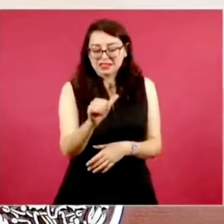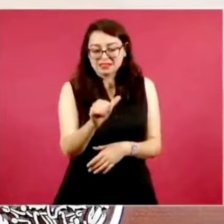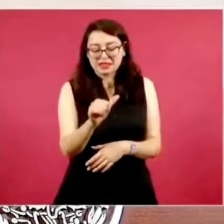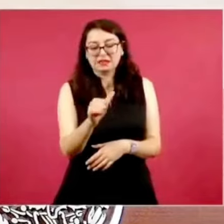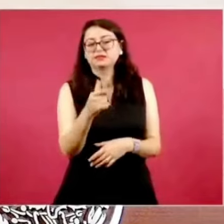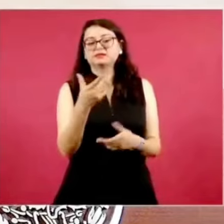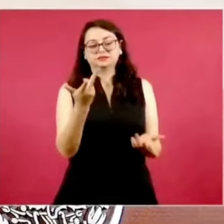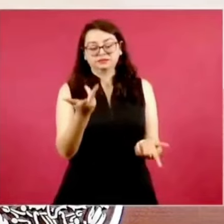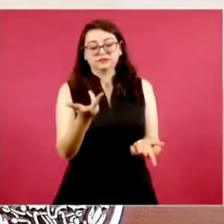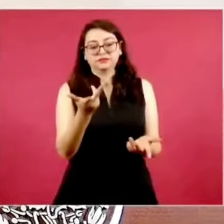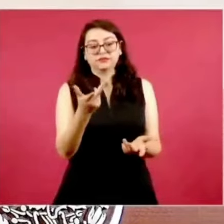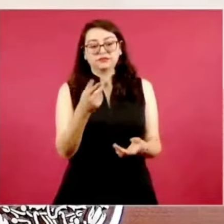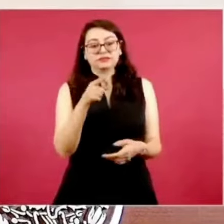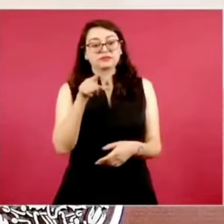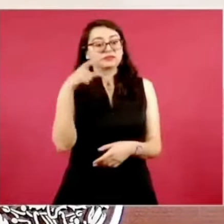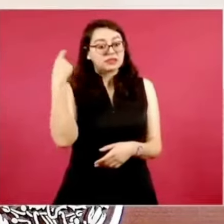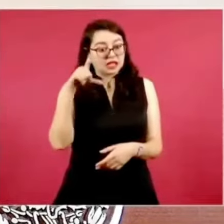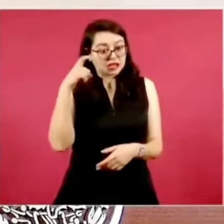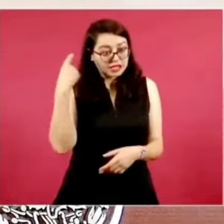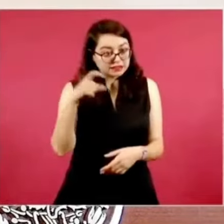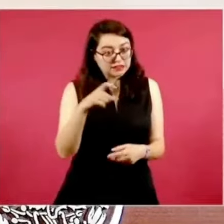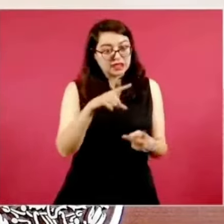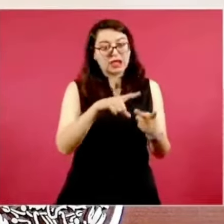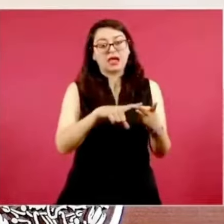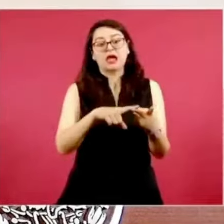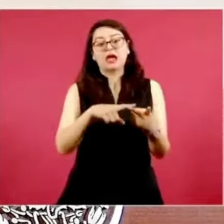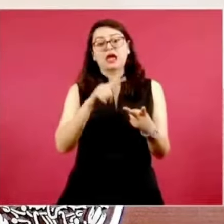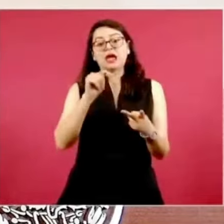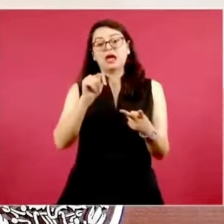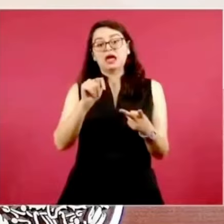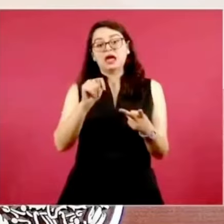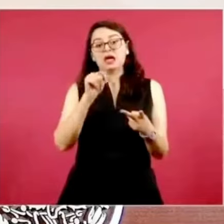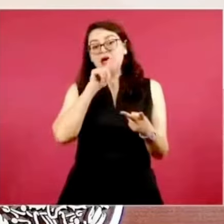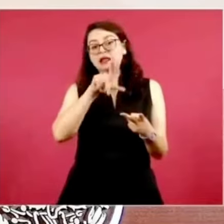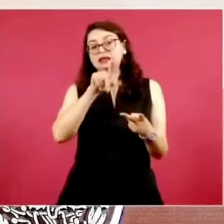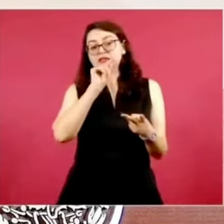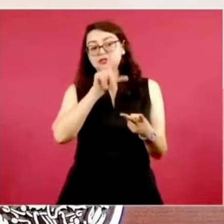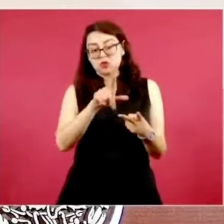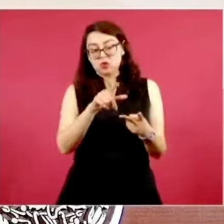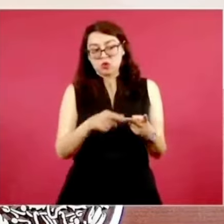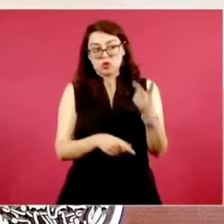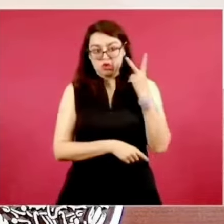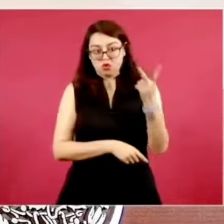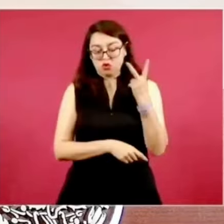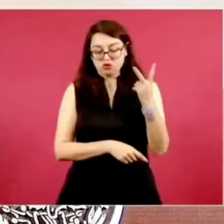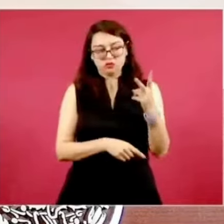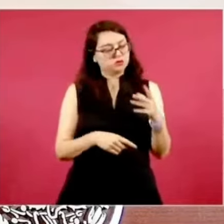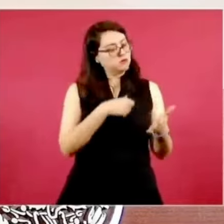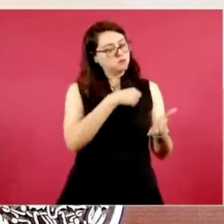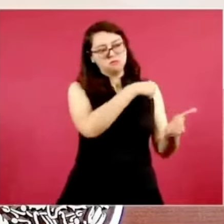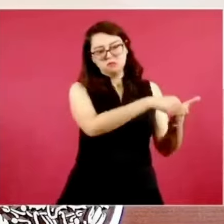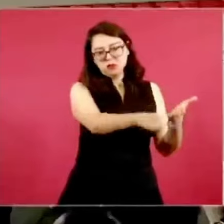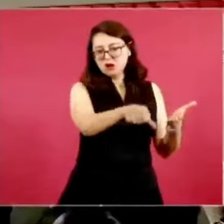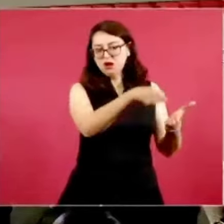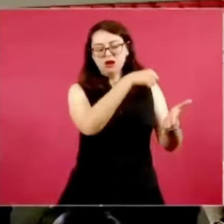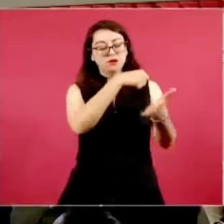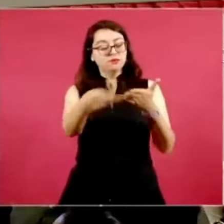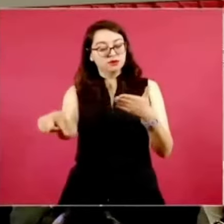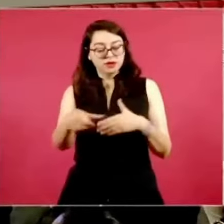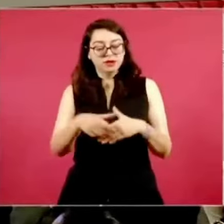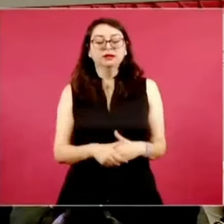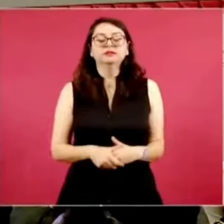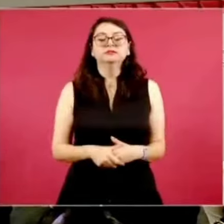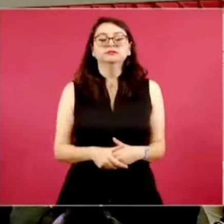la estación mencionada en Querétaro y otra en tlajumulco de Zúñiga allá en Jalisco esto es en cuanto al tema de